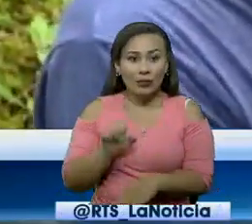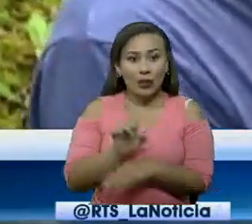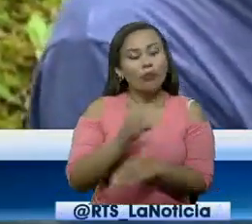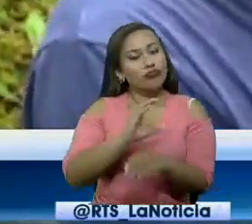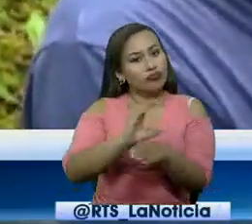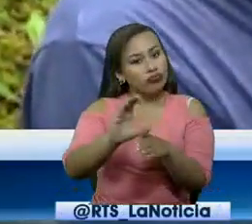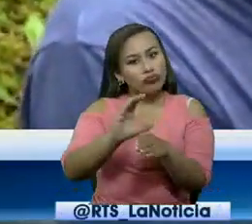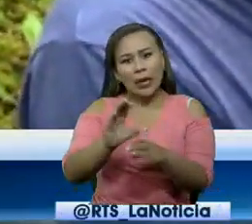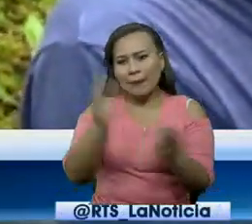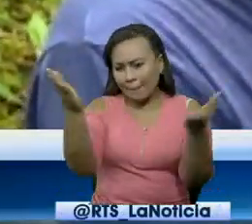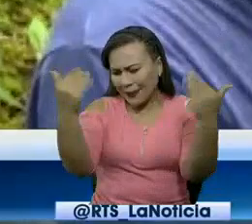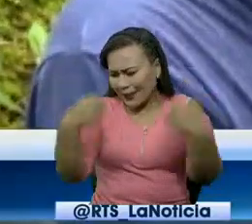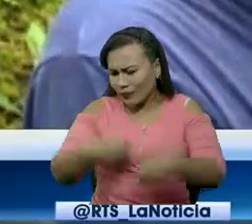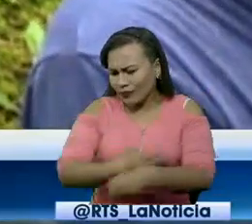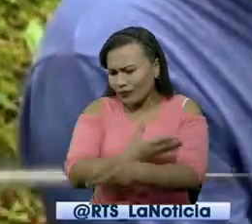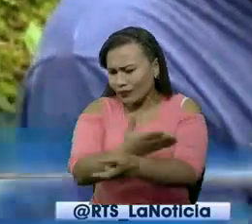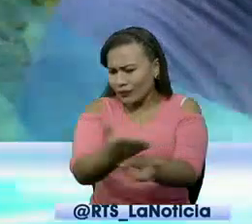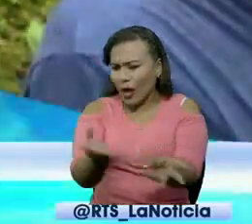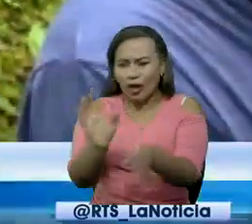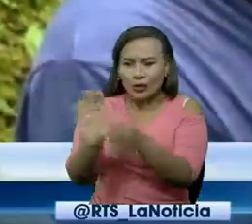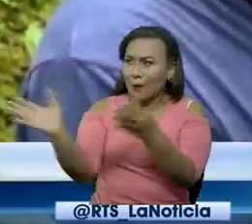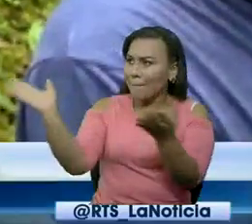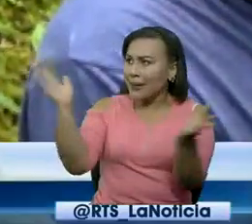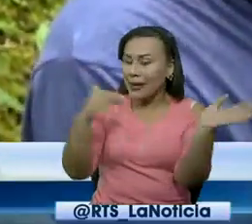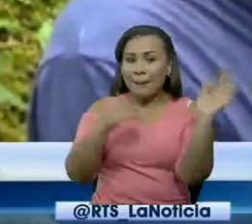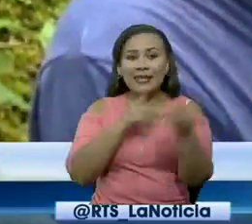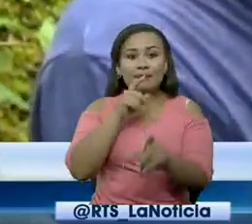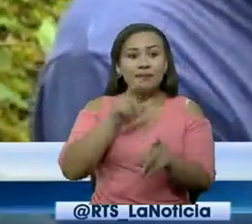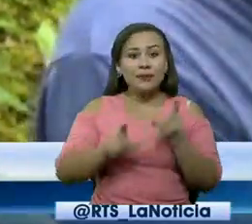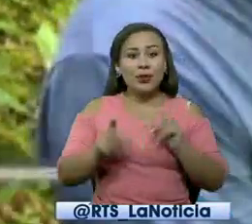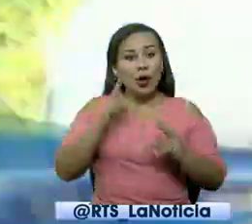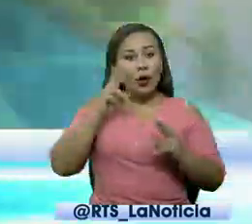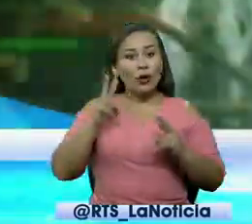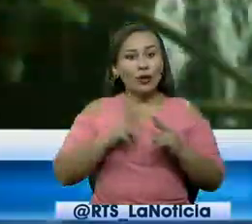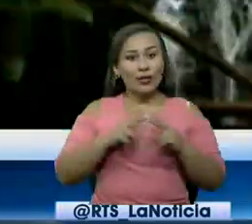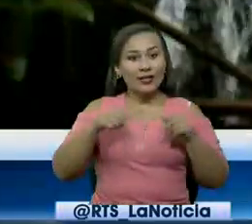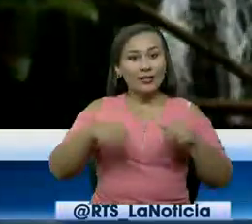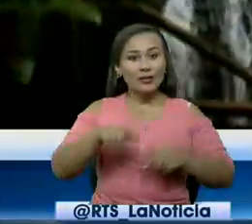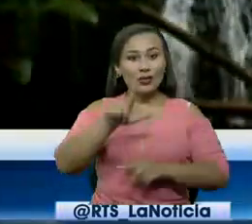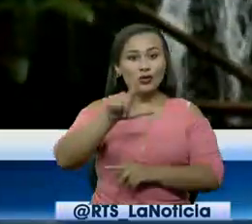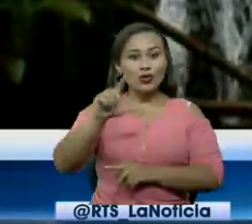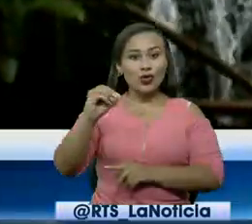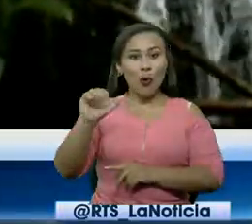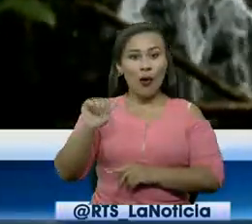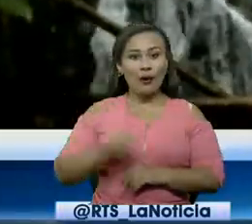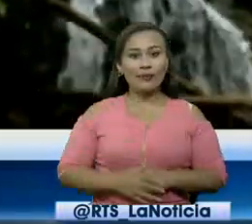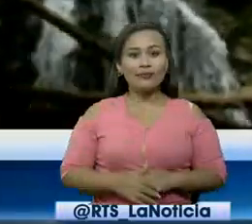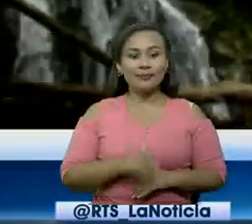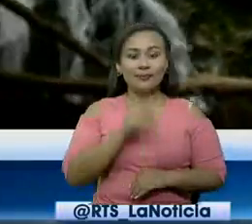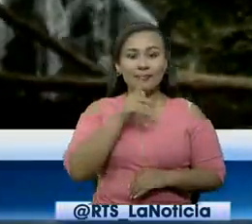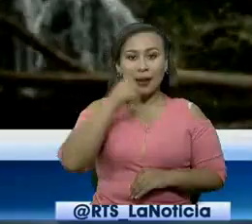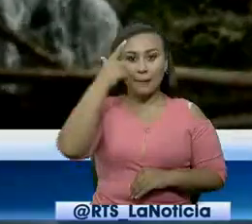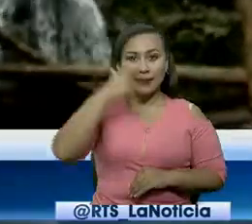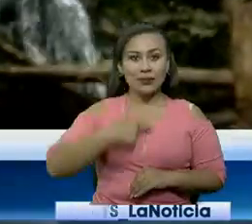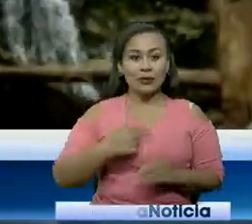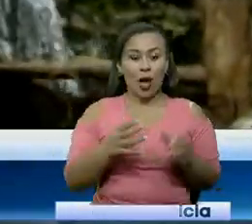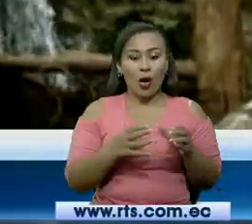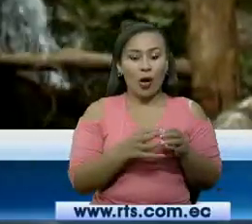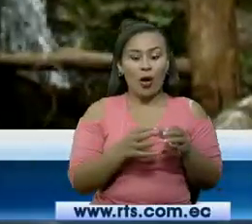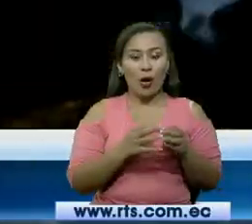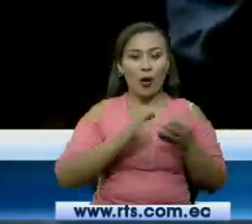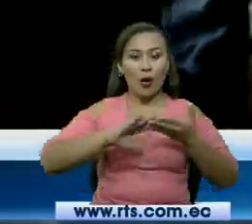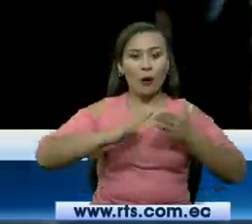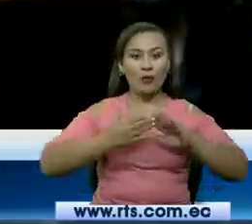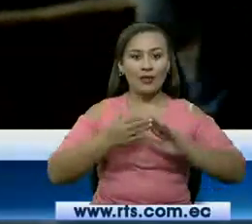Recomendable. 100% recomendable para la gente de aquí y para la gente de fuera, que venga y conozca Dioa. El lugar es administrado por la comunidad desde hace 15